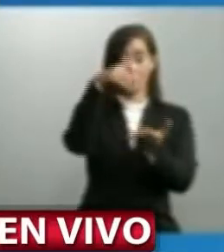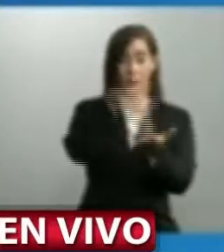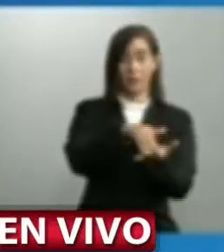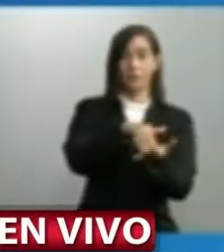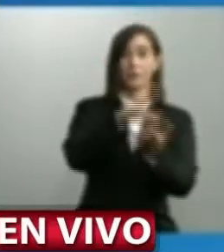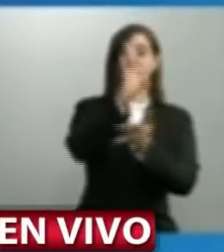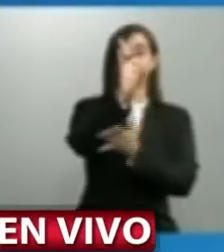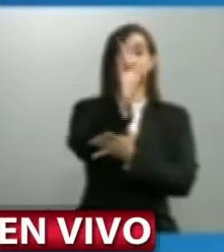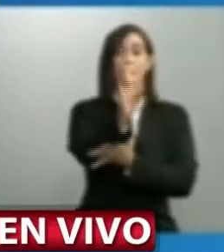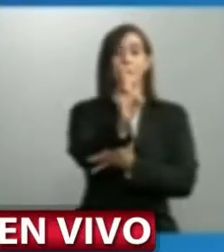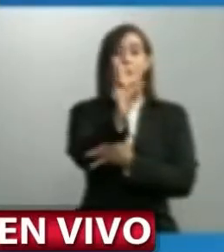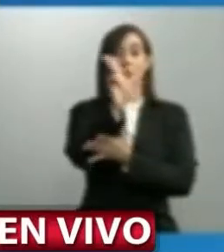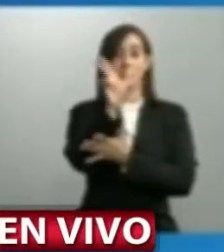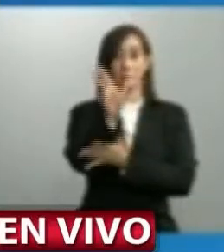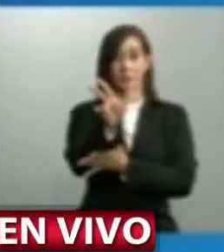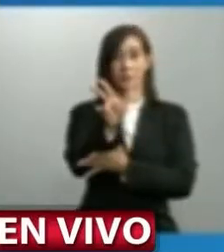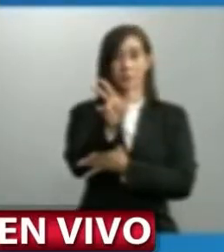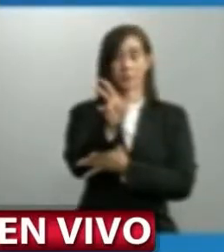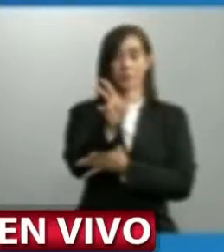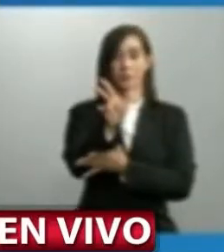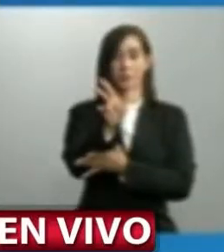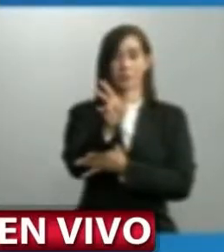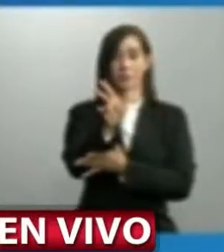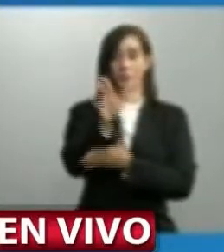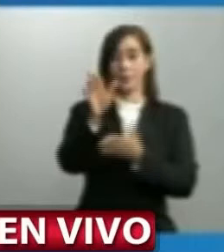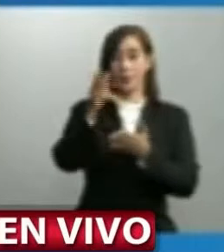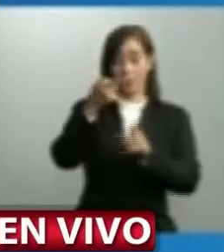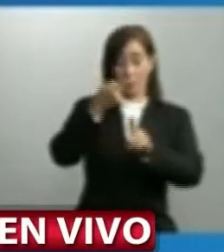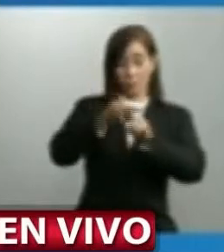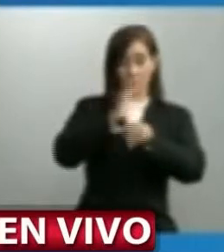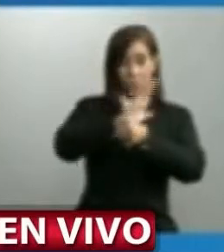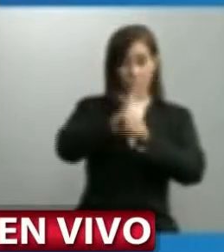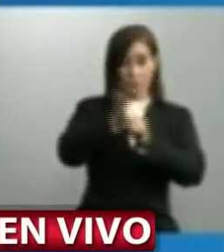15.073. El número de casos nuevos,